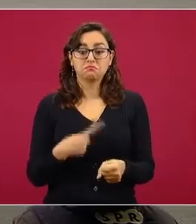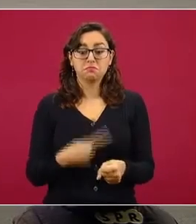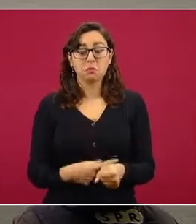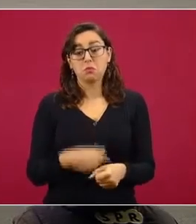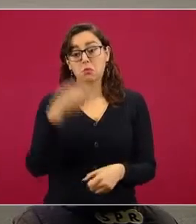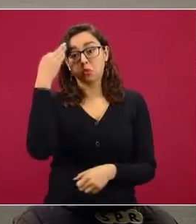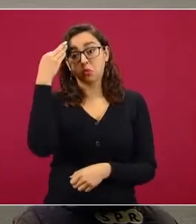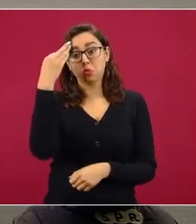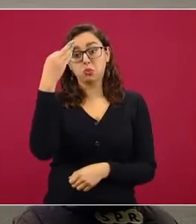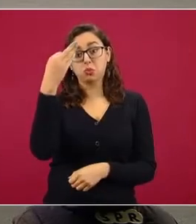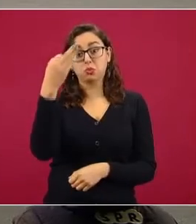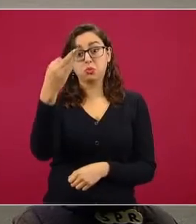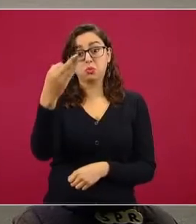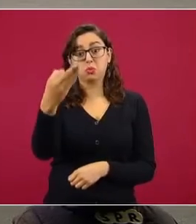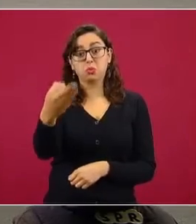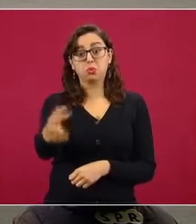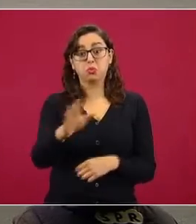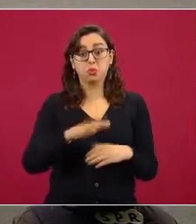no